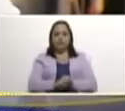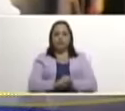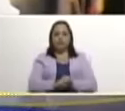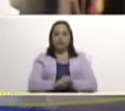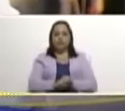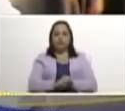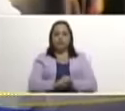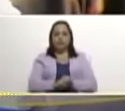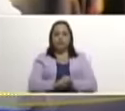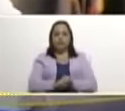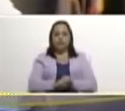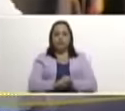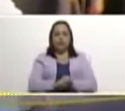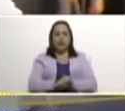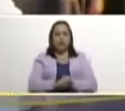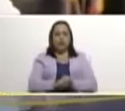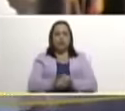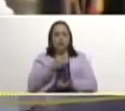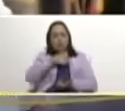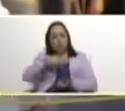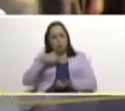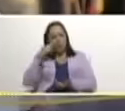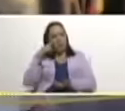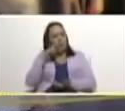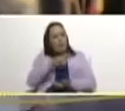Cuando uno ve la vida